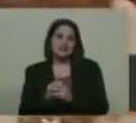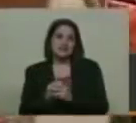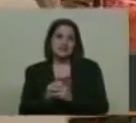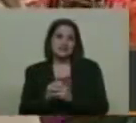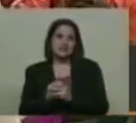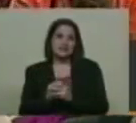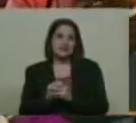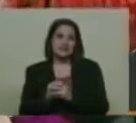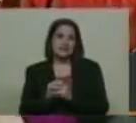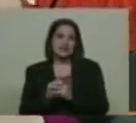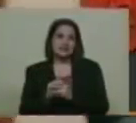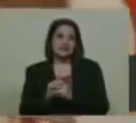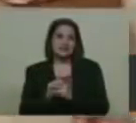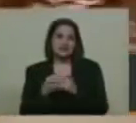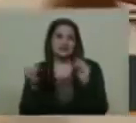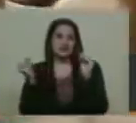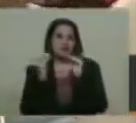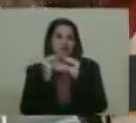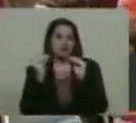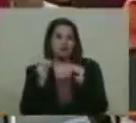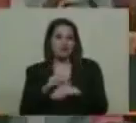Besito.